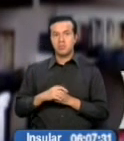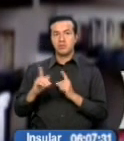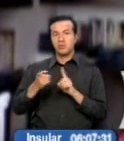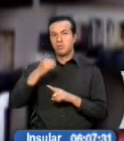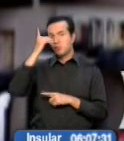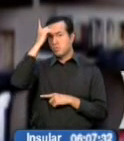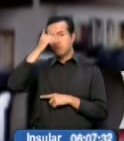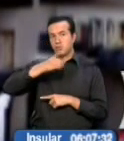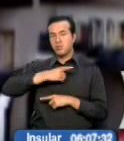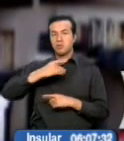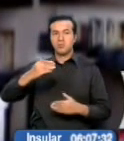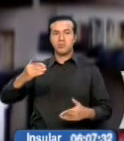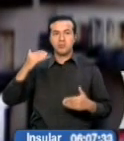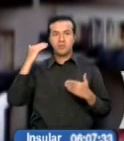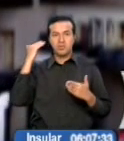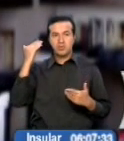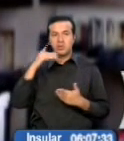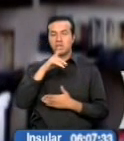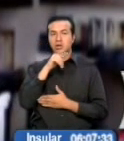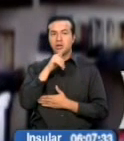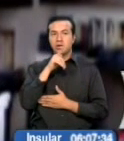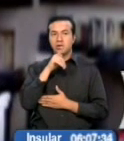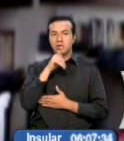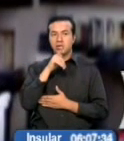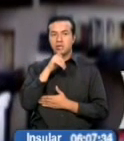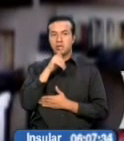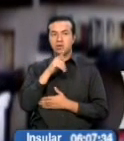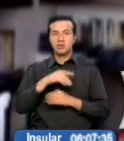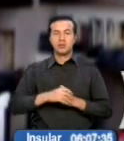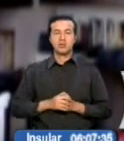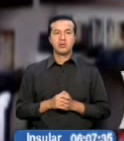decisión política de parte de la gente